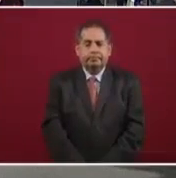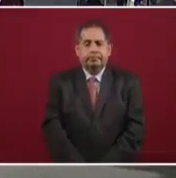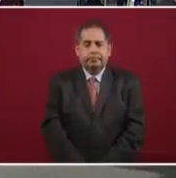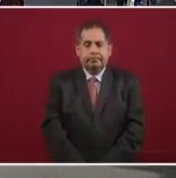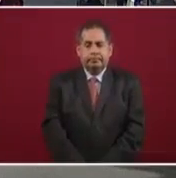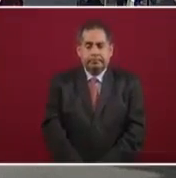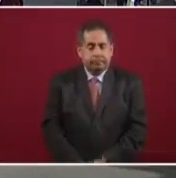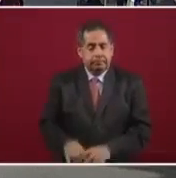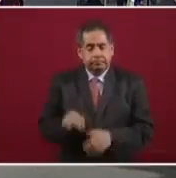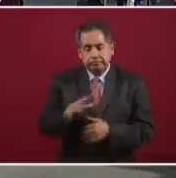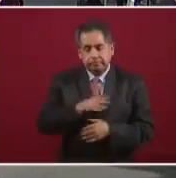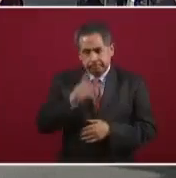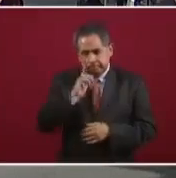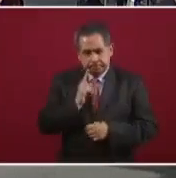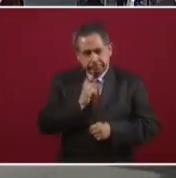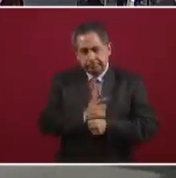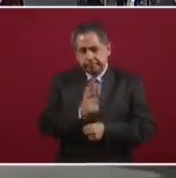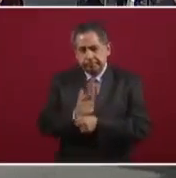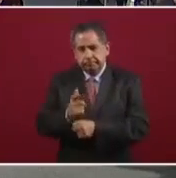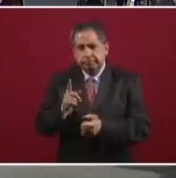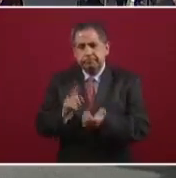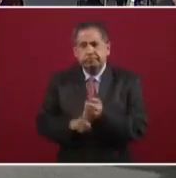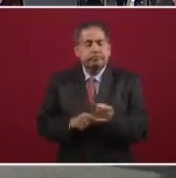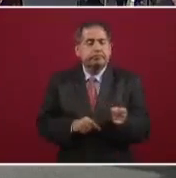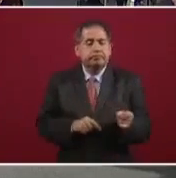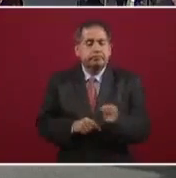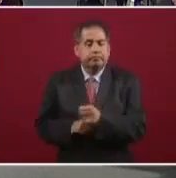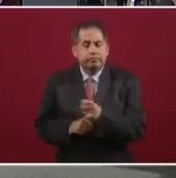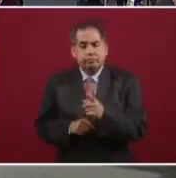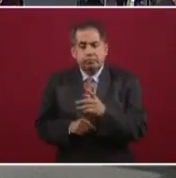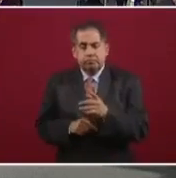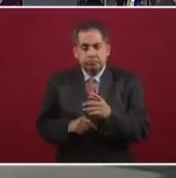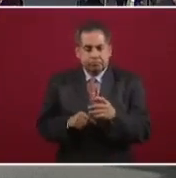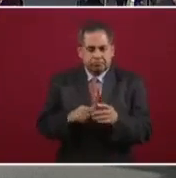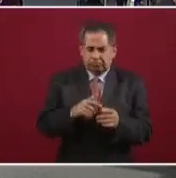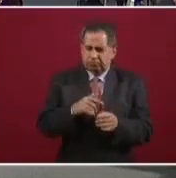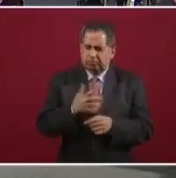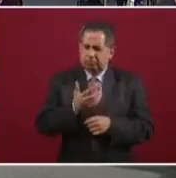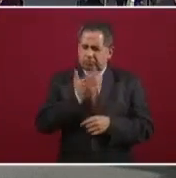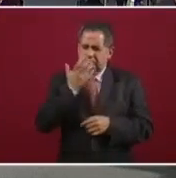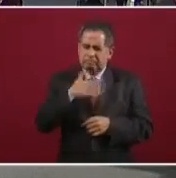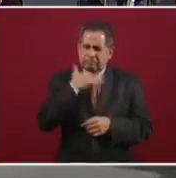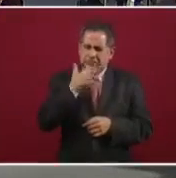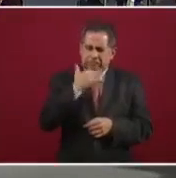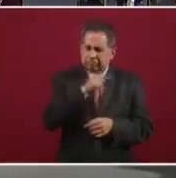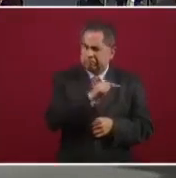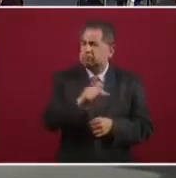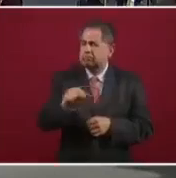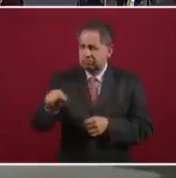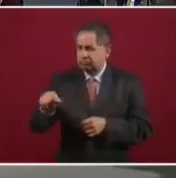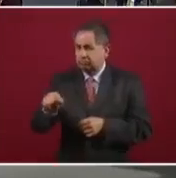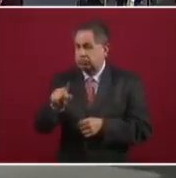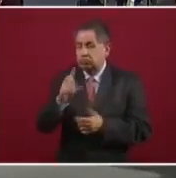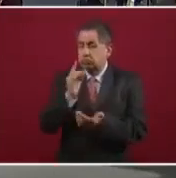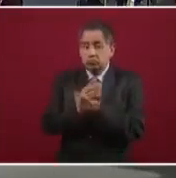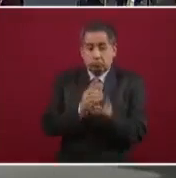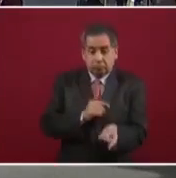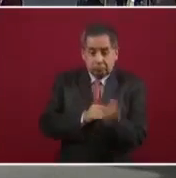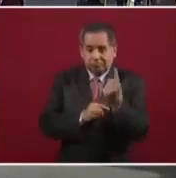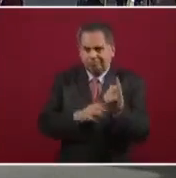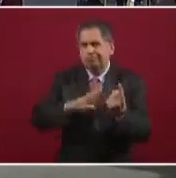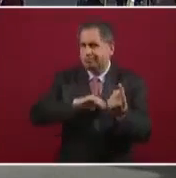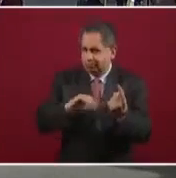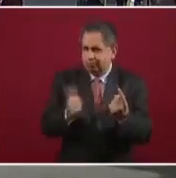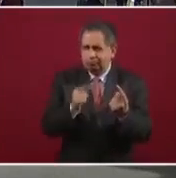Bien, pues sí, efectivamente hemos detectado ahí unas prácticas muy perversas, no nada más sería esas, hay